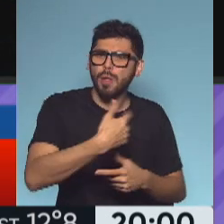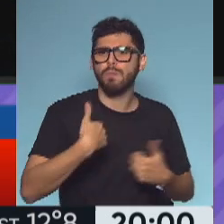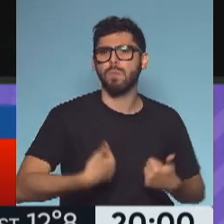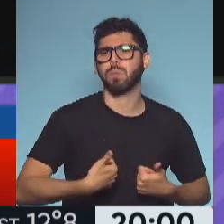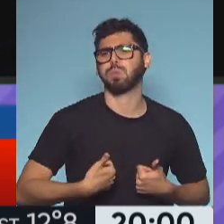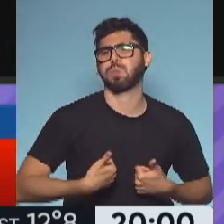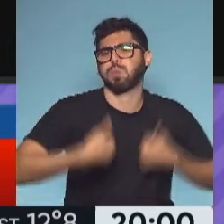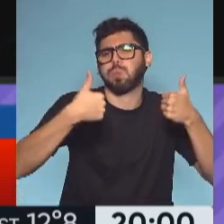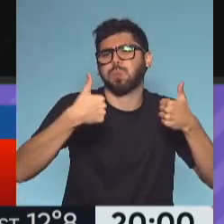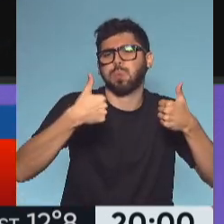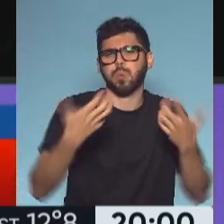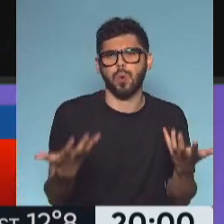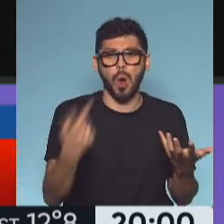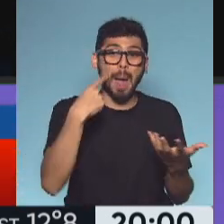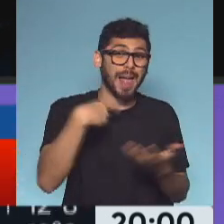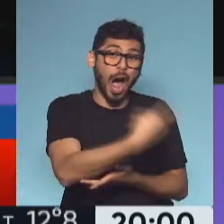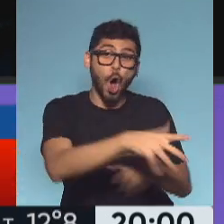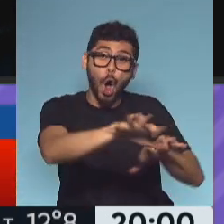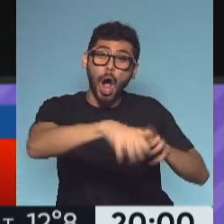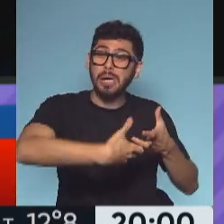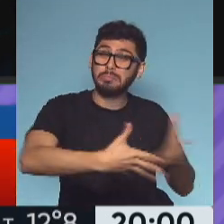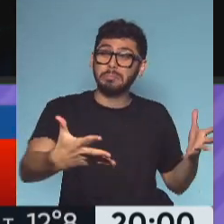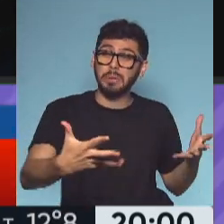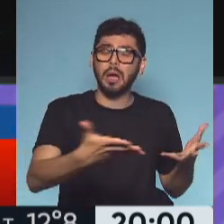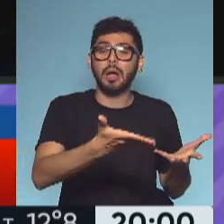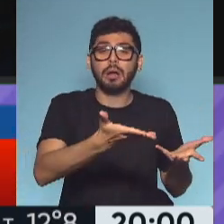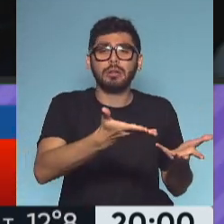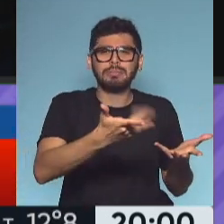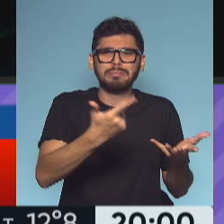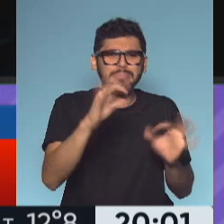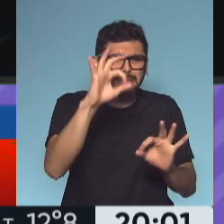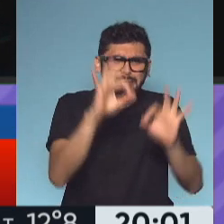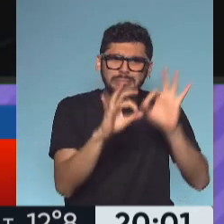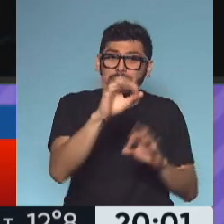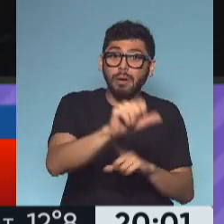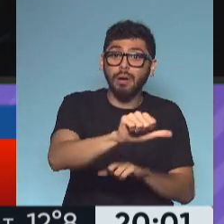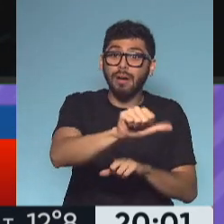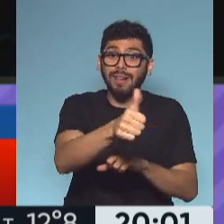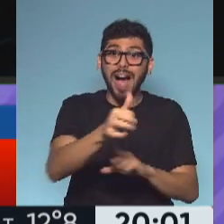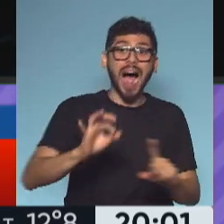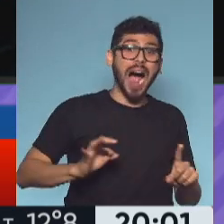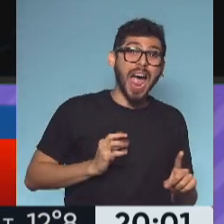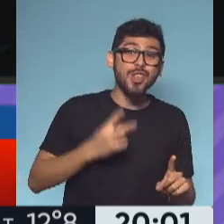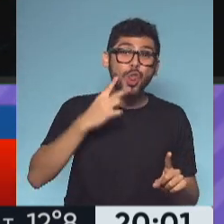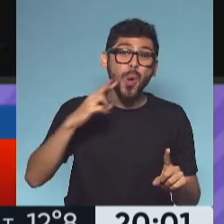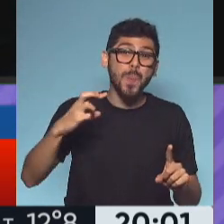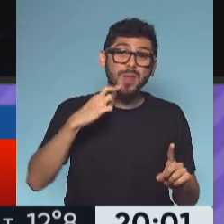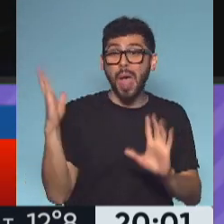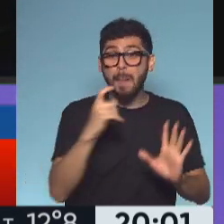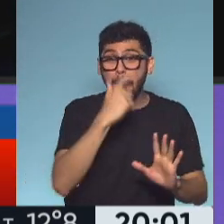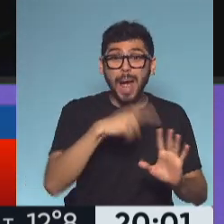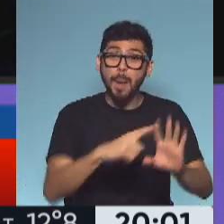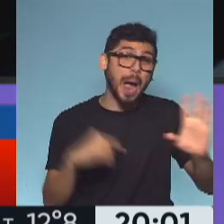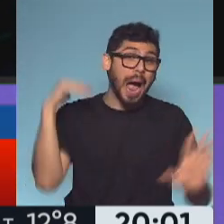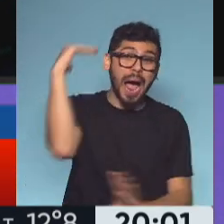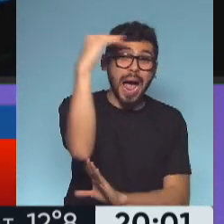bien. Imagínate vos que la otra agricultura está con índices muy superior a los del año 2019, la época de Macri. Se